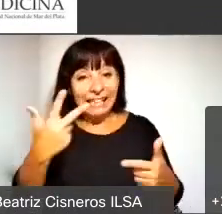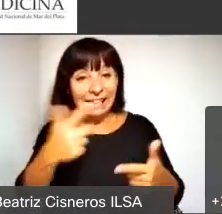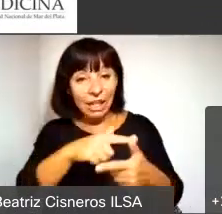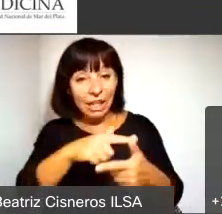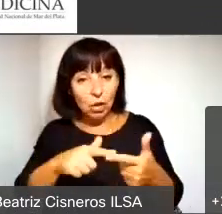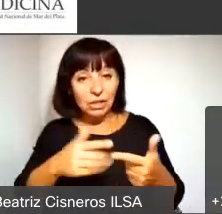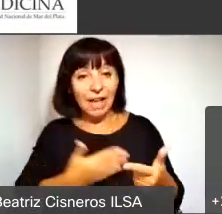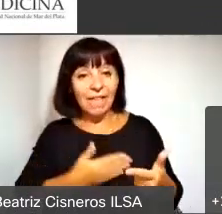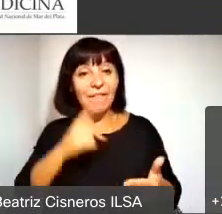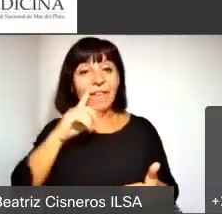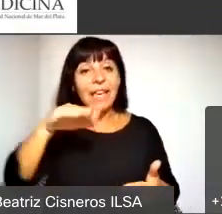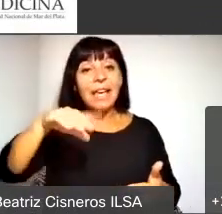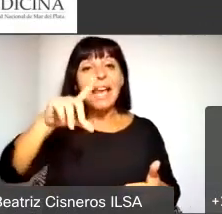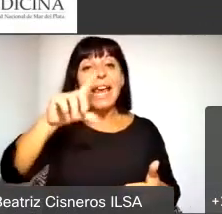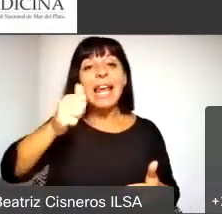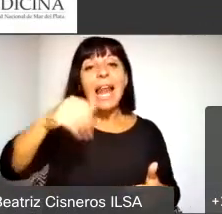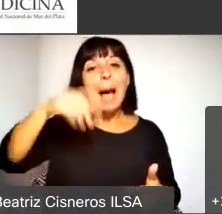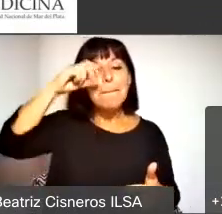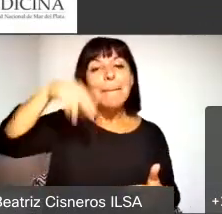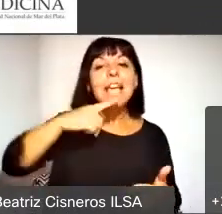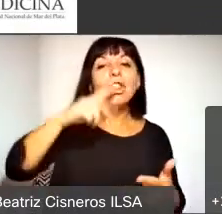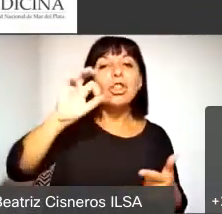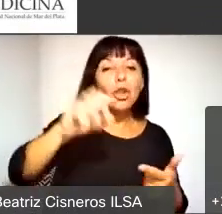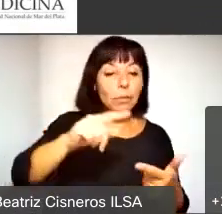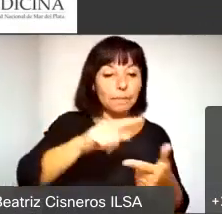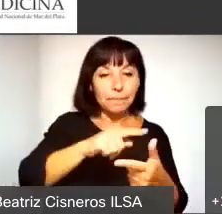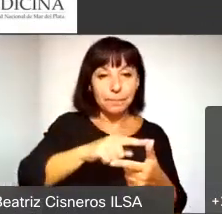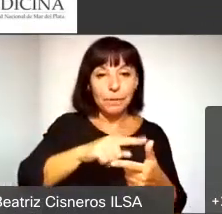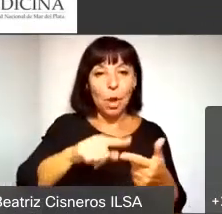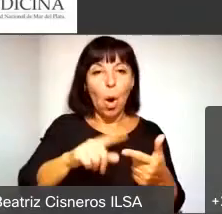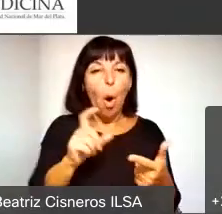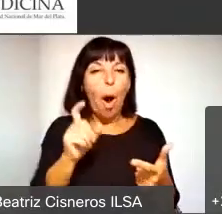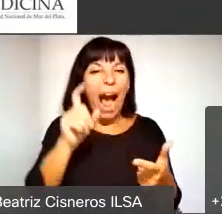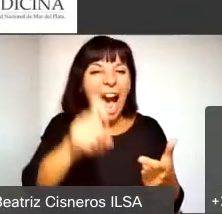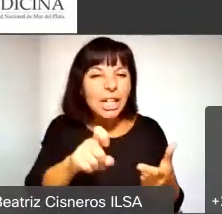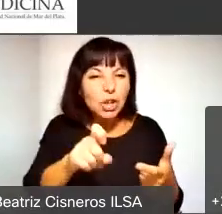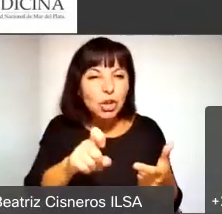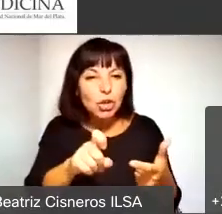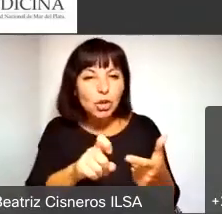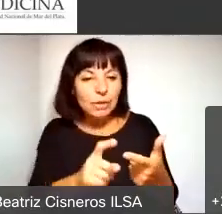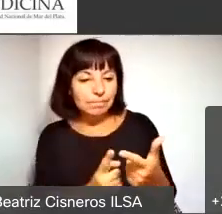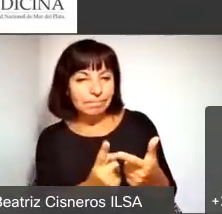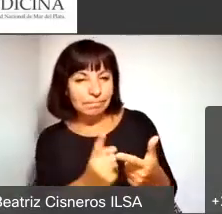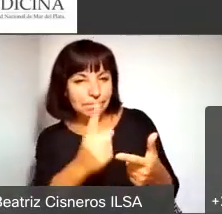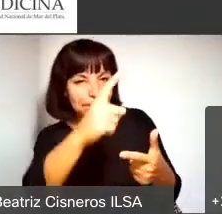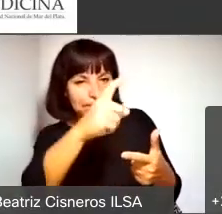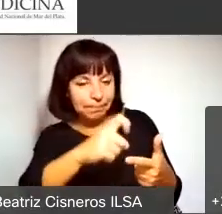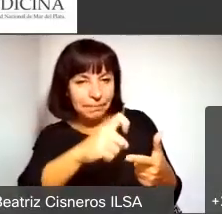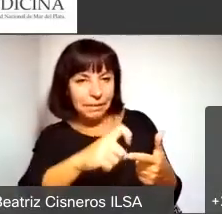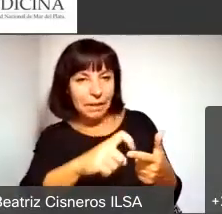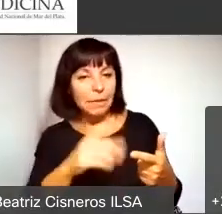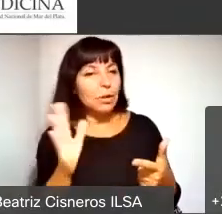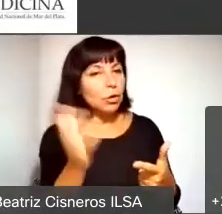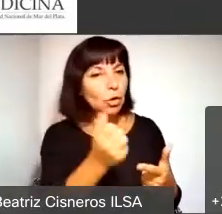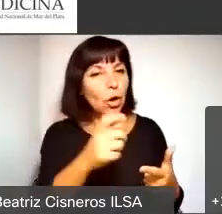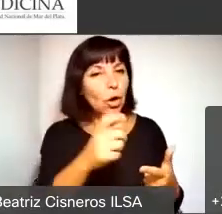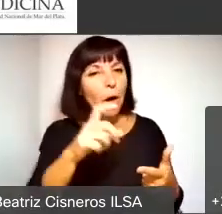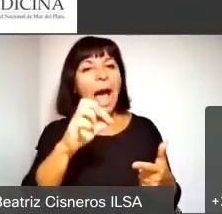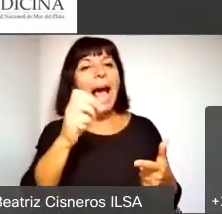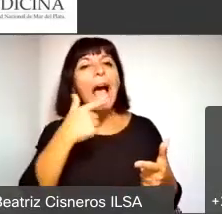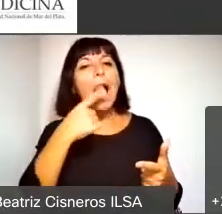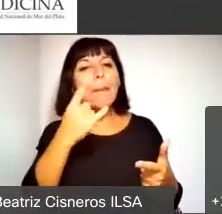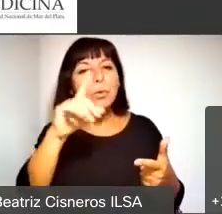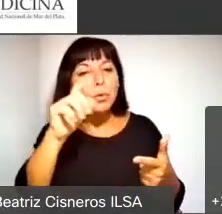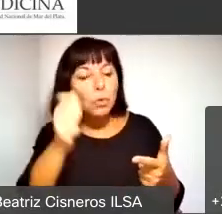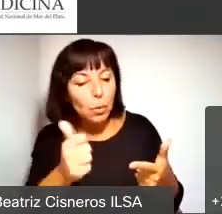viendo acá, un gancho que atraviesa todas estas estructuras que comenté al principio, la cápsula,